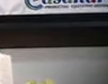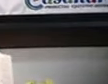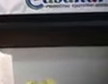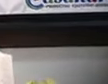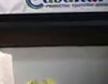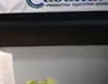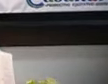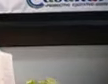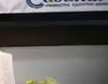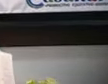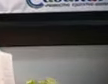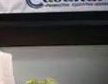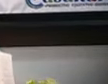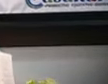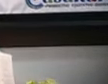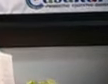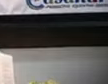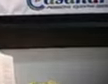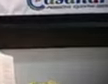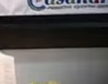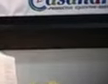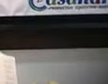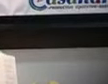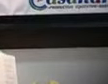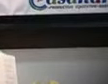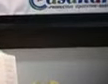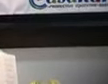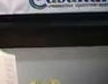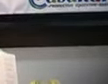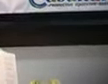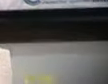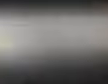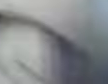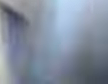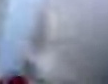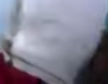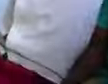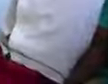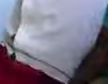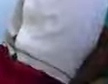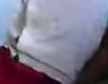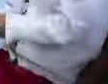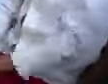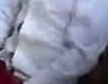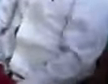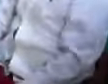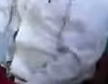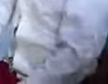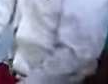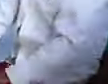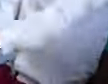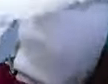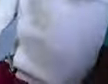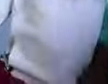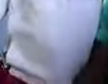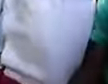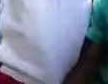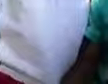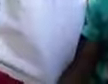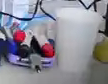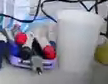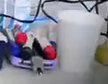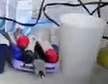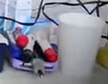recorrido por todo el resguardo para poder llegar a todas las comunidades que requieren este servicio de salud. Nuestros más grandes logros están